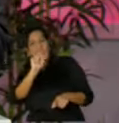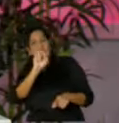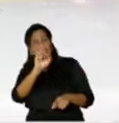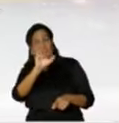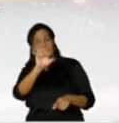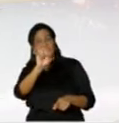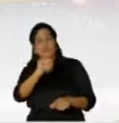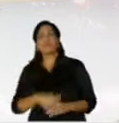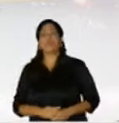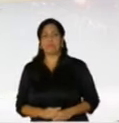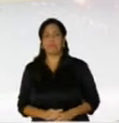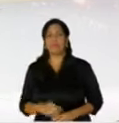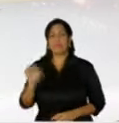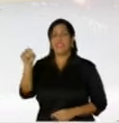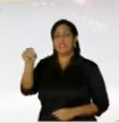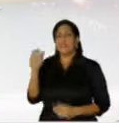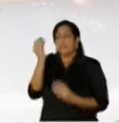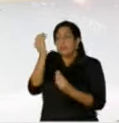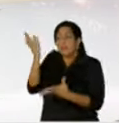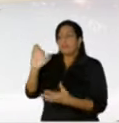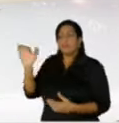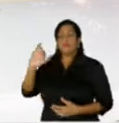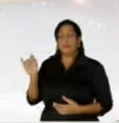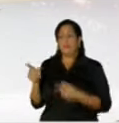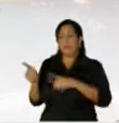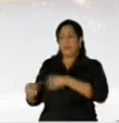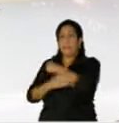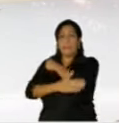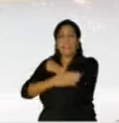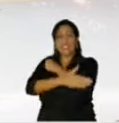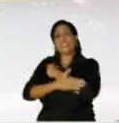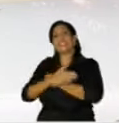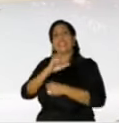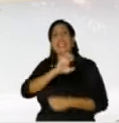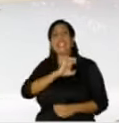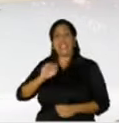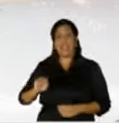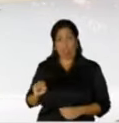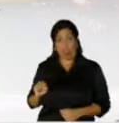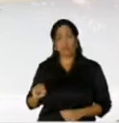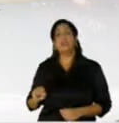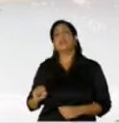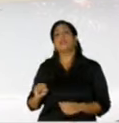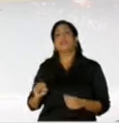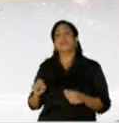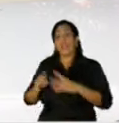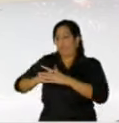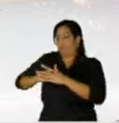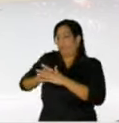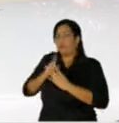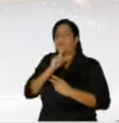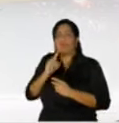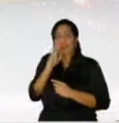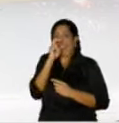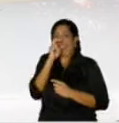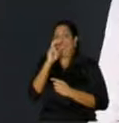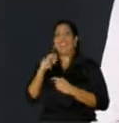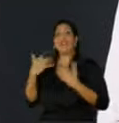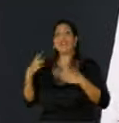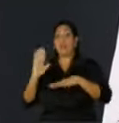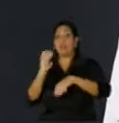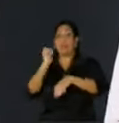nosotros también queríamos traer el tema de El Salvador, que es uno de los países que ha tomado medidas bien estrictas desde el inicio. Crearon una cuarentena de 30